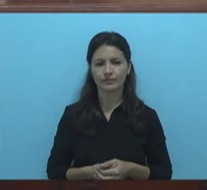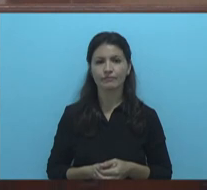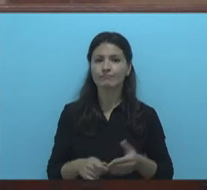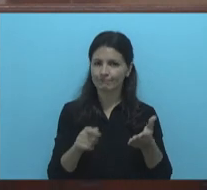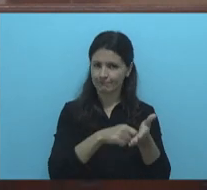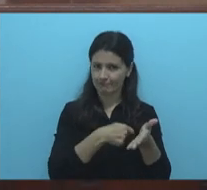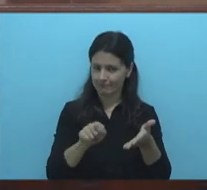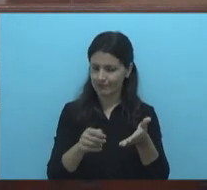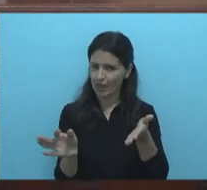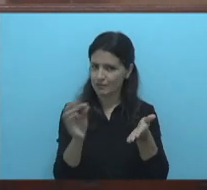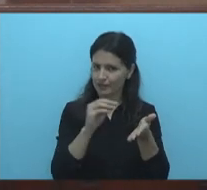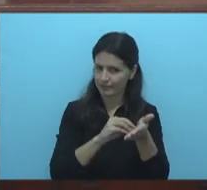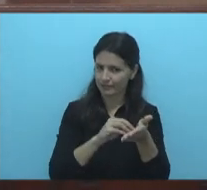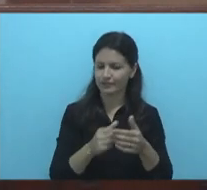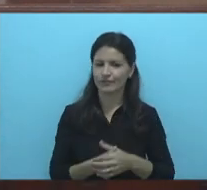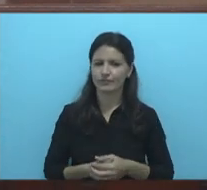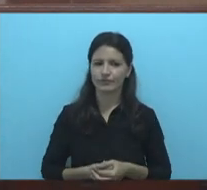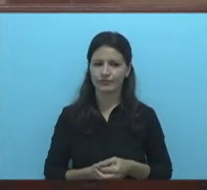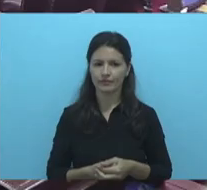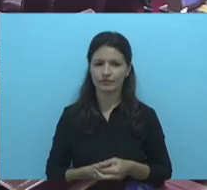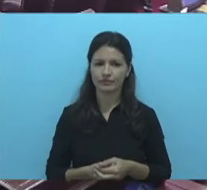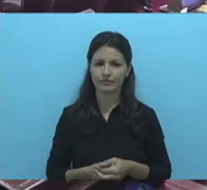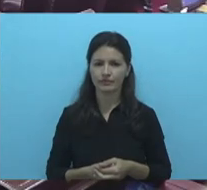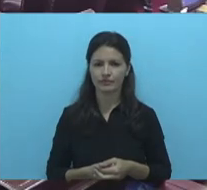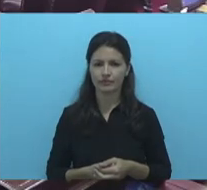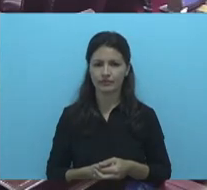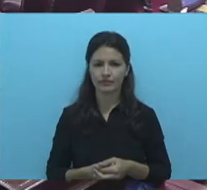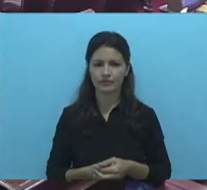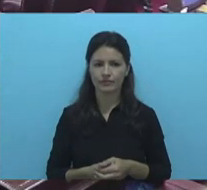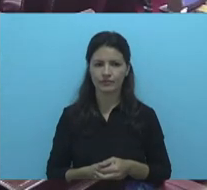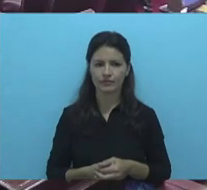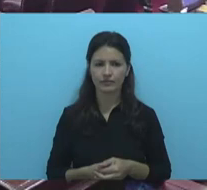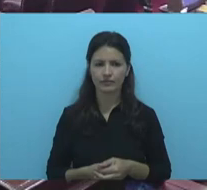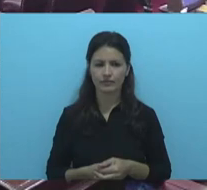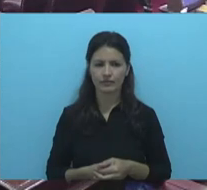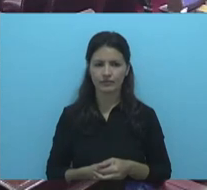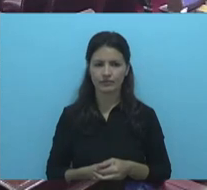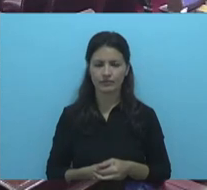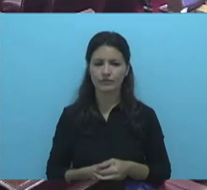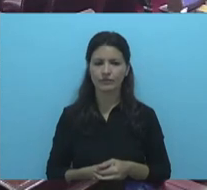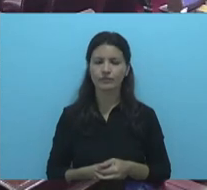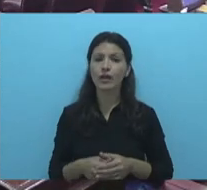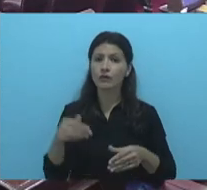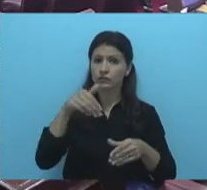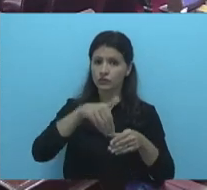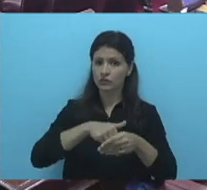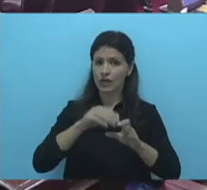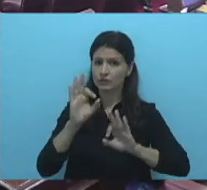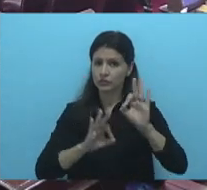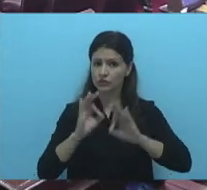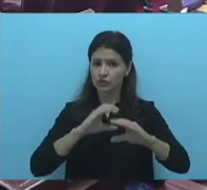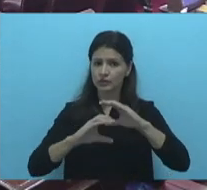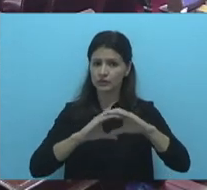por secretaría la firma de la diputada Armas Velave. Voy a poner a consideración ahora el proyecto de comunicación.